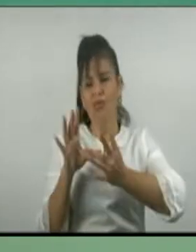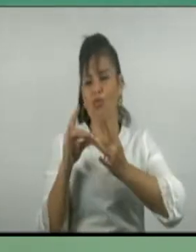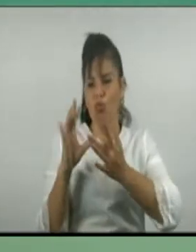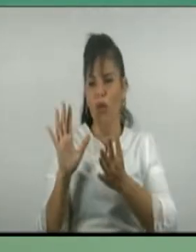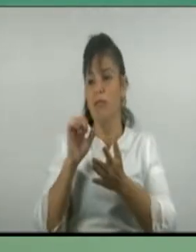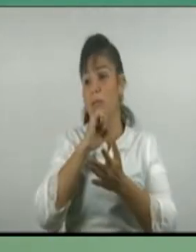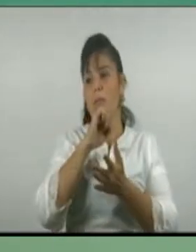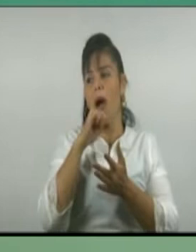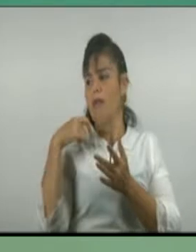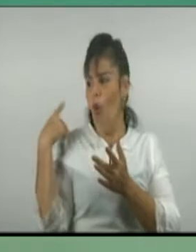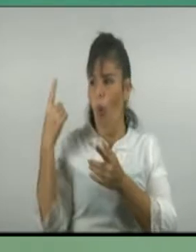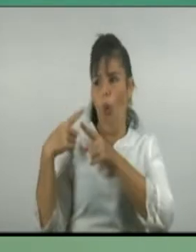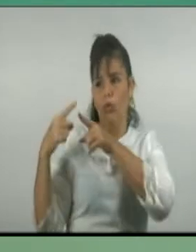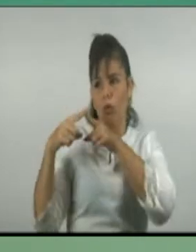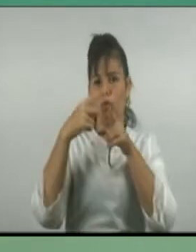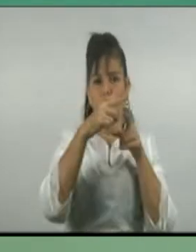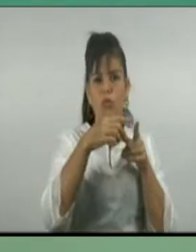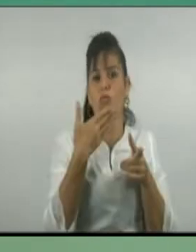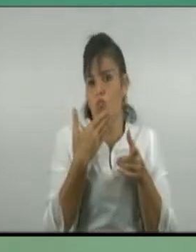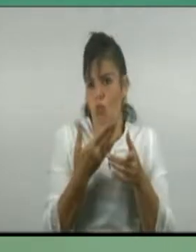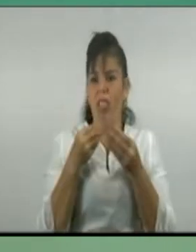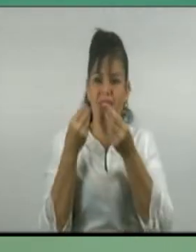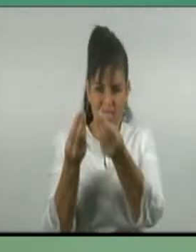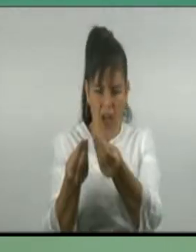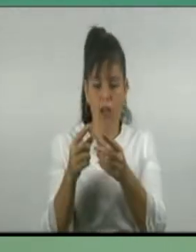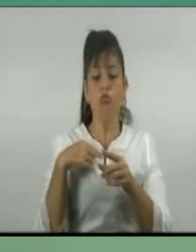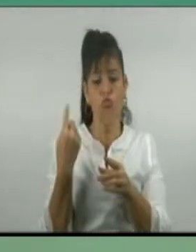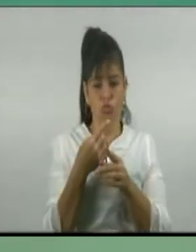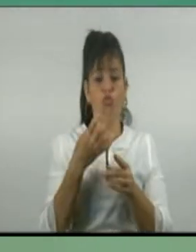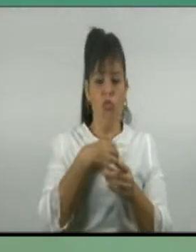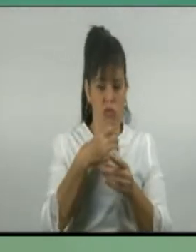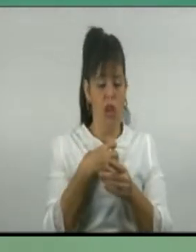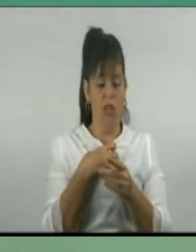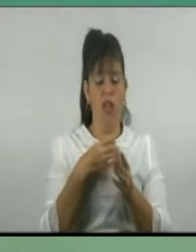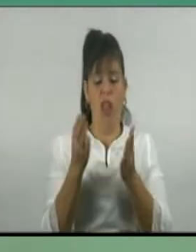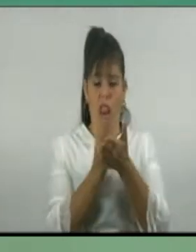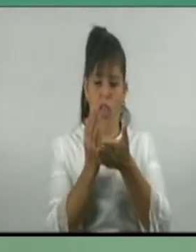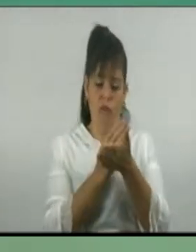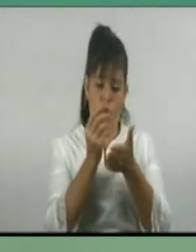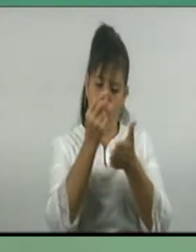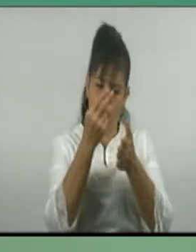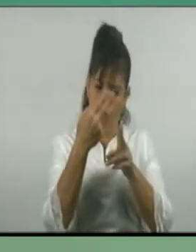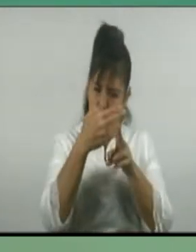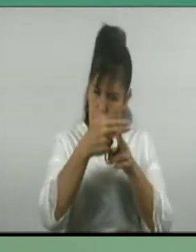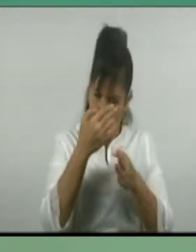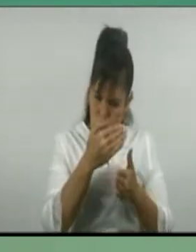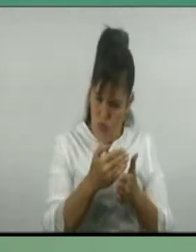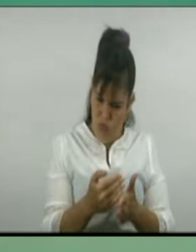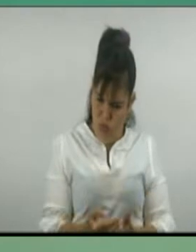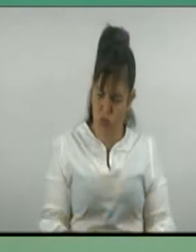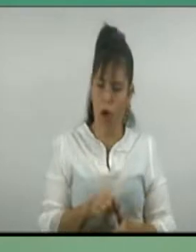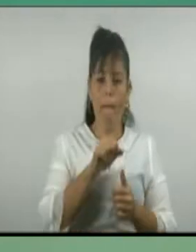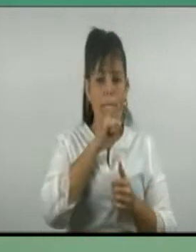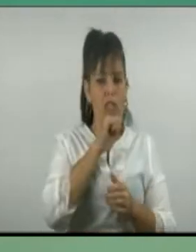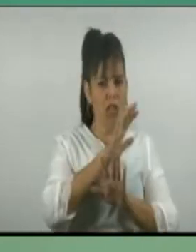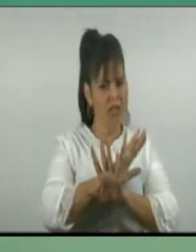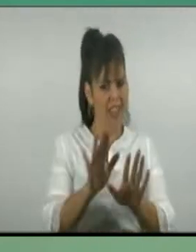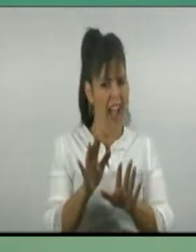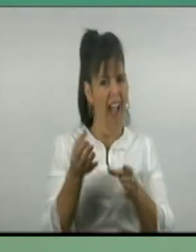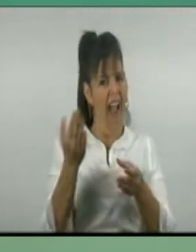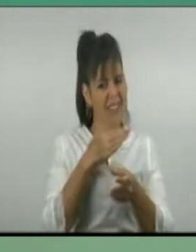de esa forma tenemos un libro-registro que controlamos específicamente las madres que ya son donante las